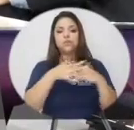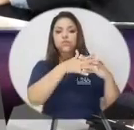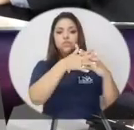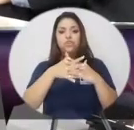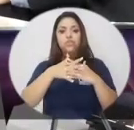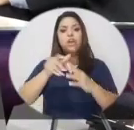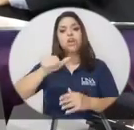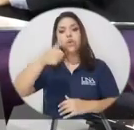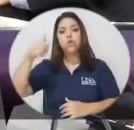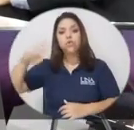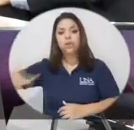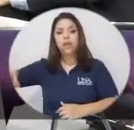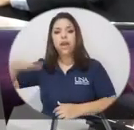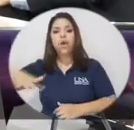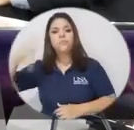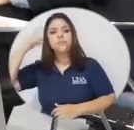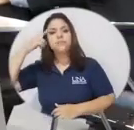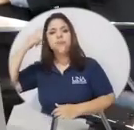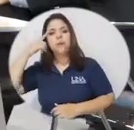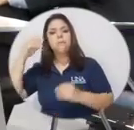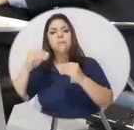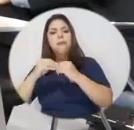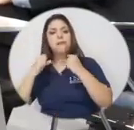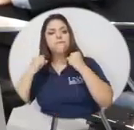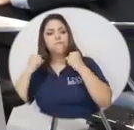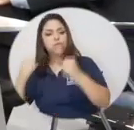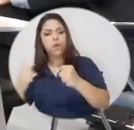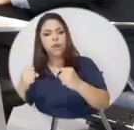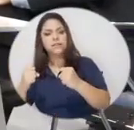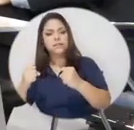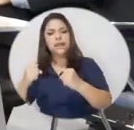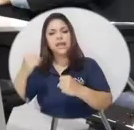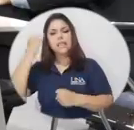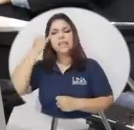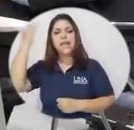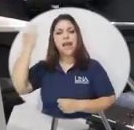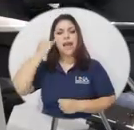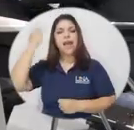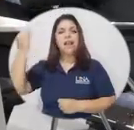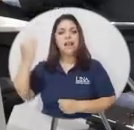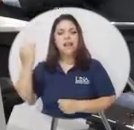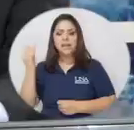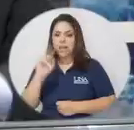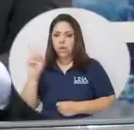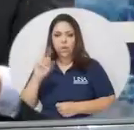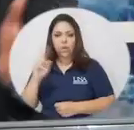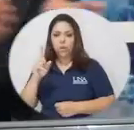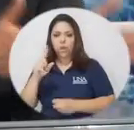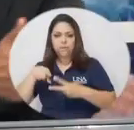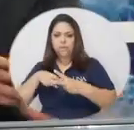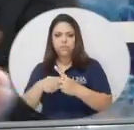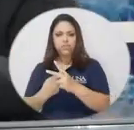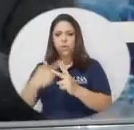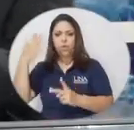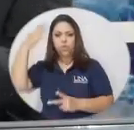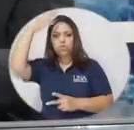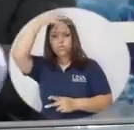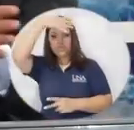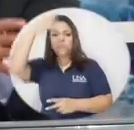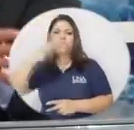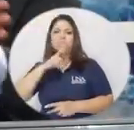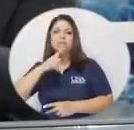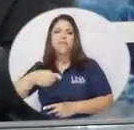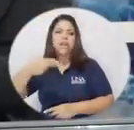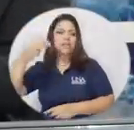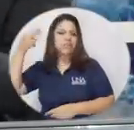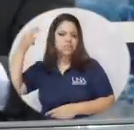lado tenemos una tendencia aislacionista cada vez más fuerte en los Estados Unidos, que no crean que nació con Trump, ha sido histórica dentro de los Estados